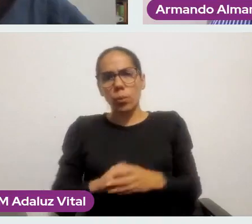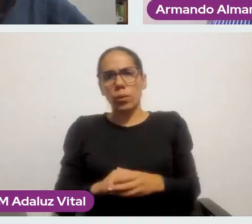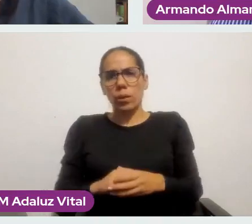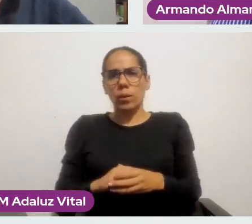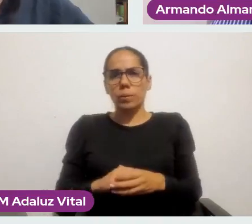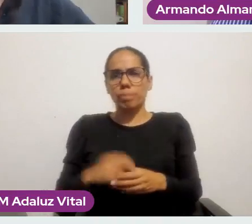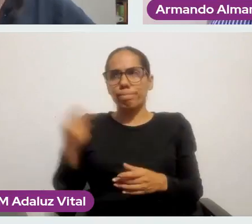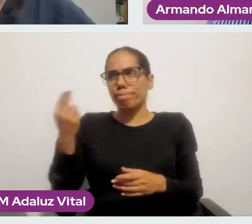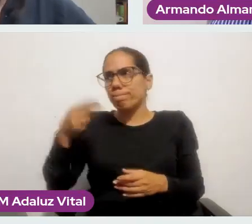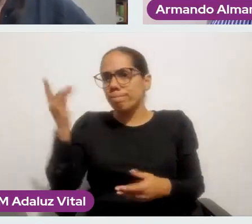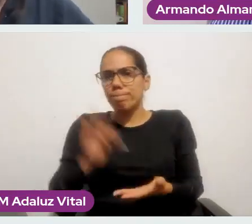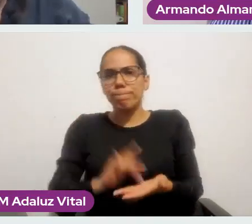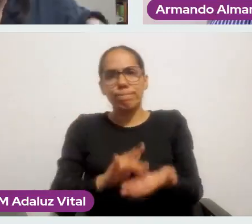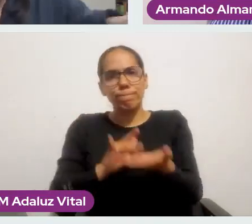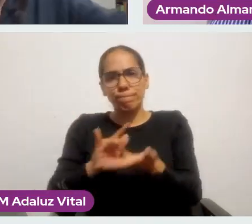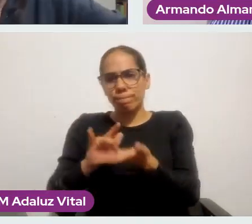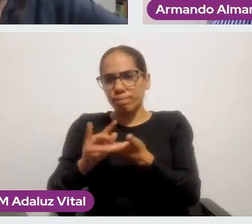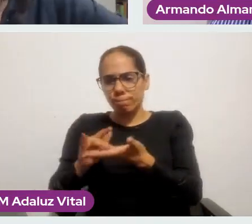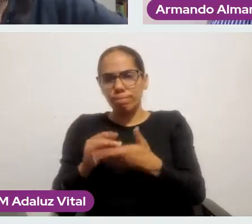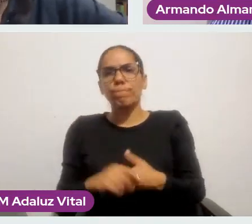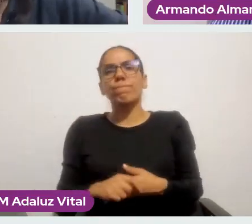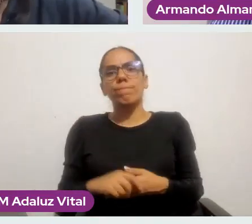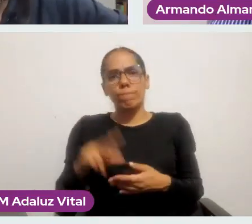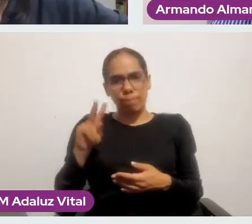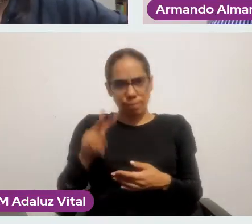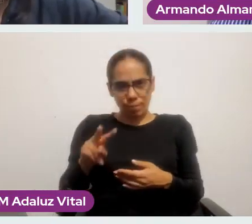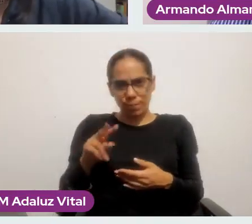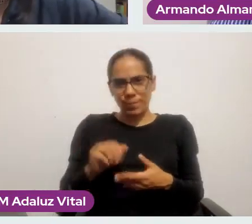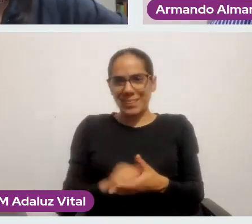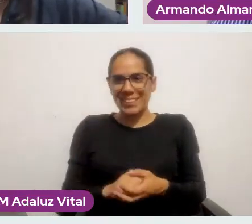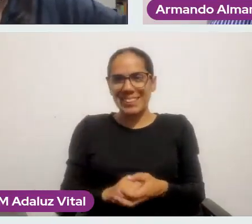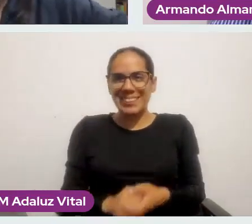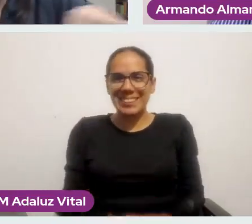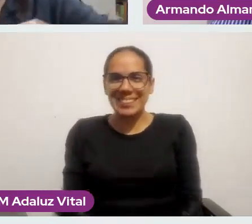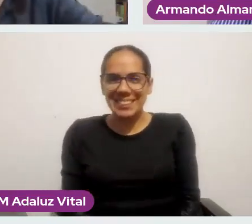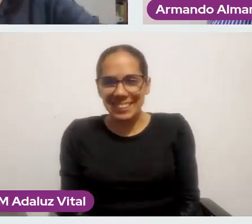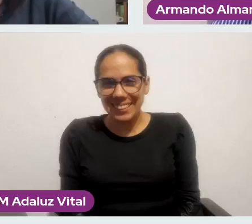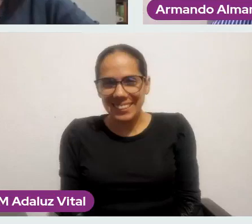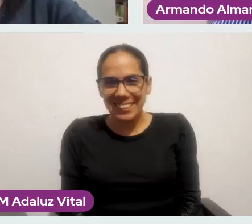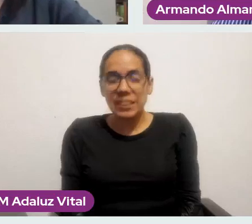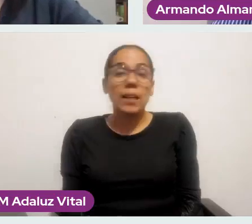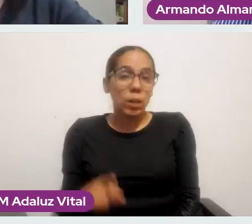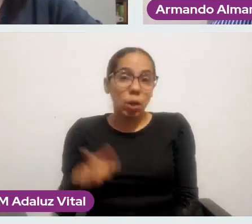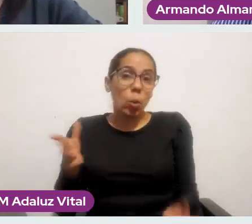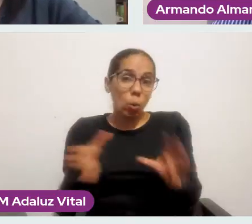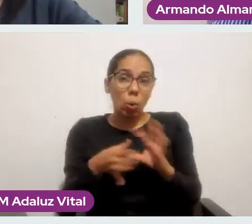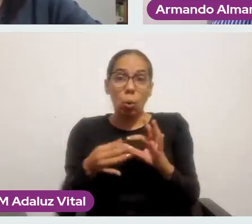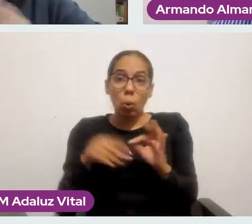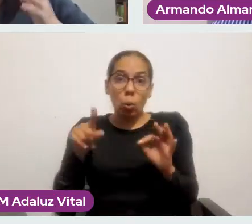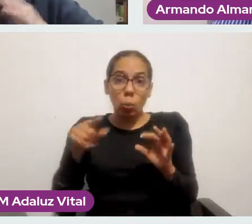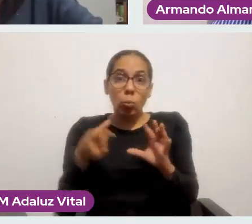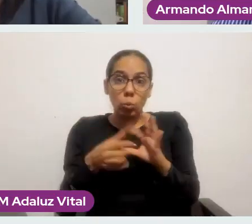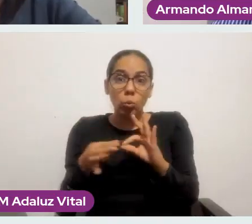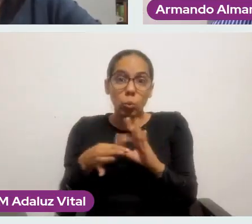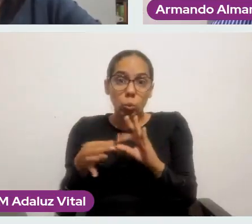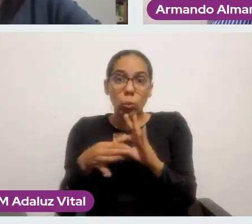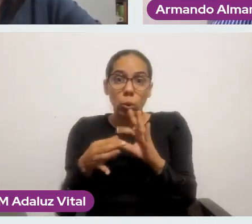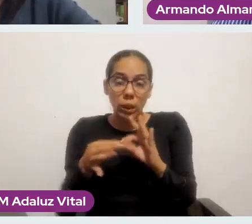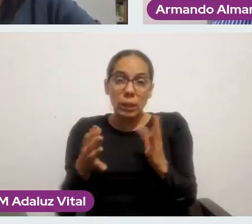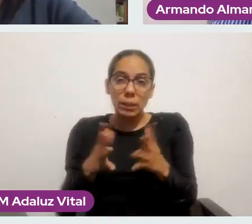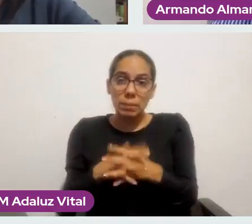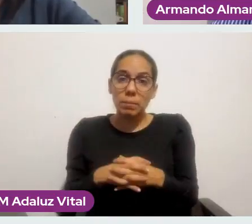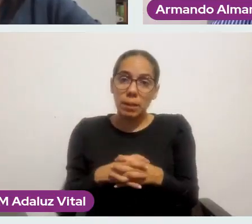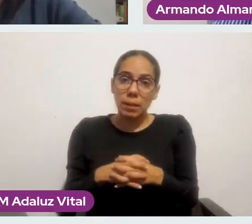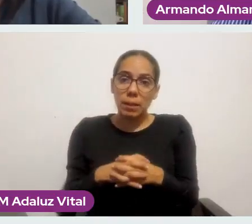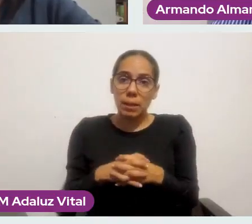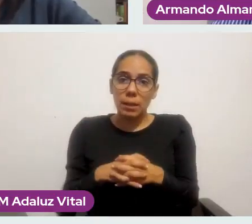comentando ahorita del taller que me parece maravilloso de dónde están los hijos, ¿no? Y hoy